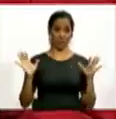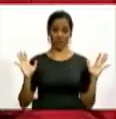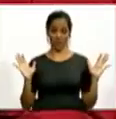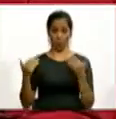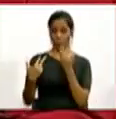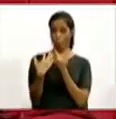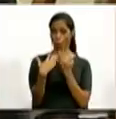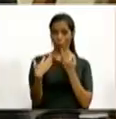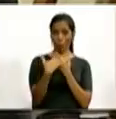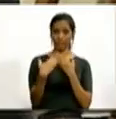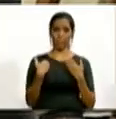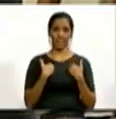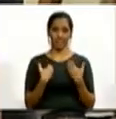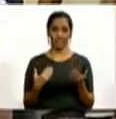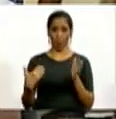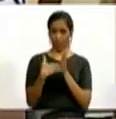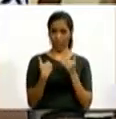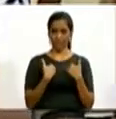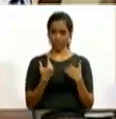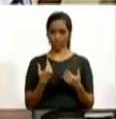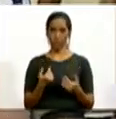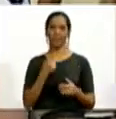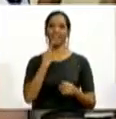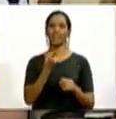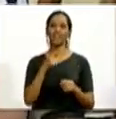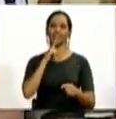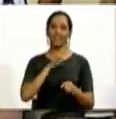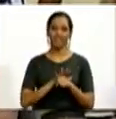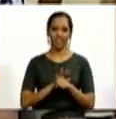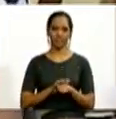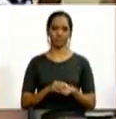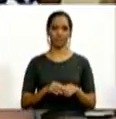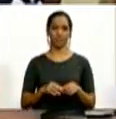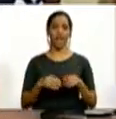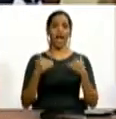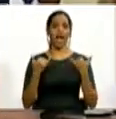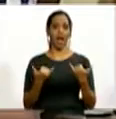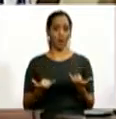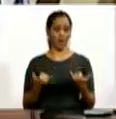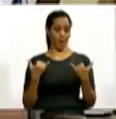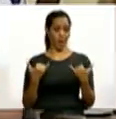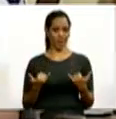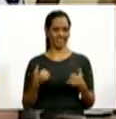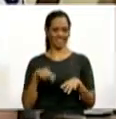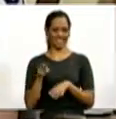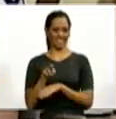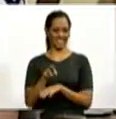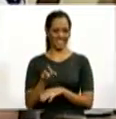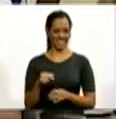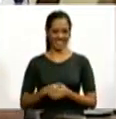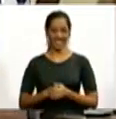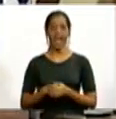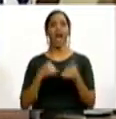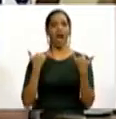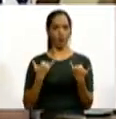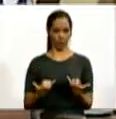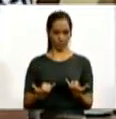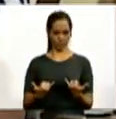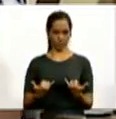mí. Porque le dijeron que se callara. Ahora. No, ahora. Sí, qué rata. Ahora.